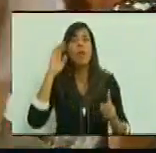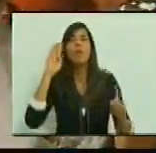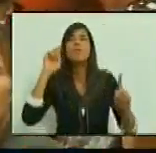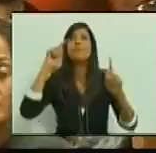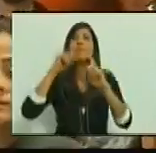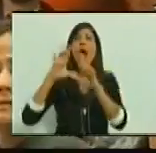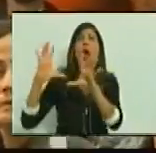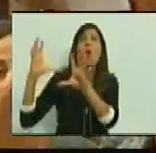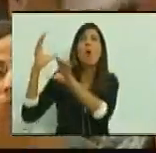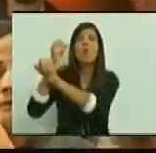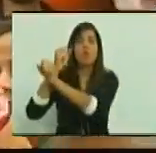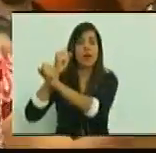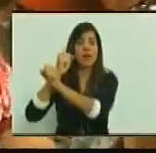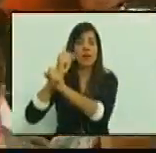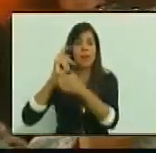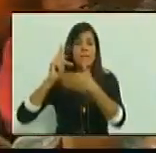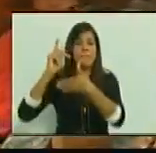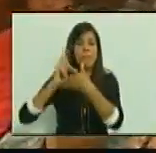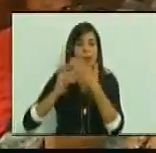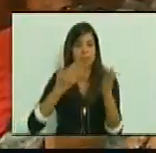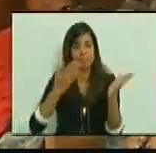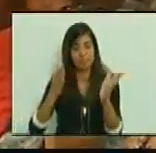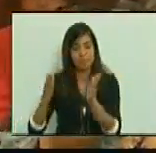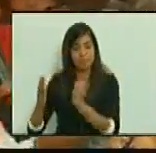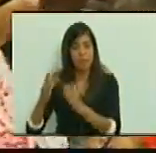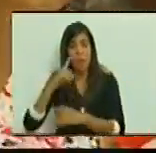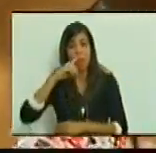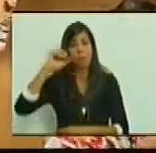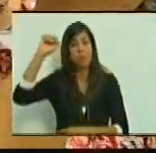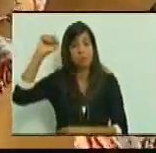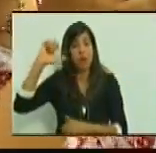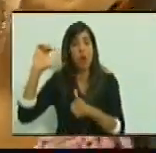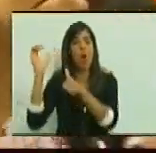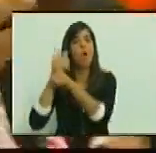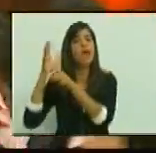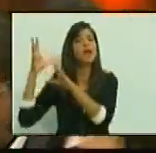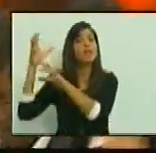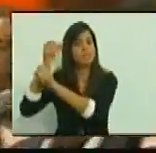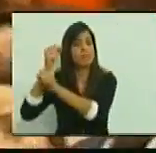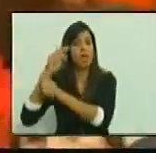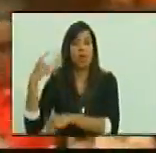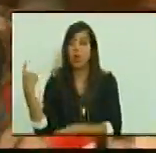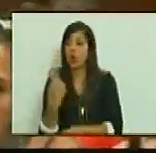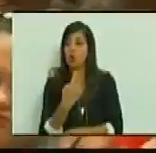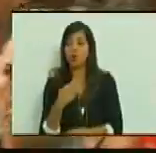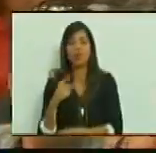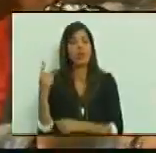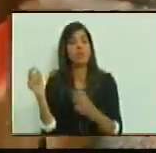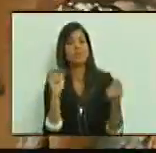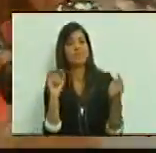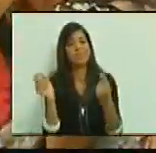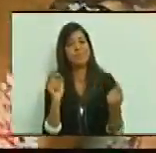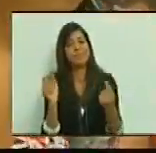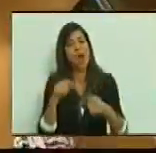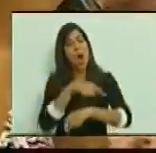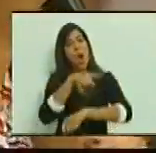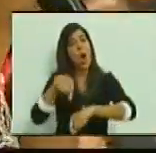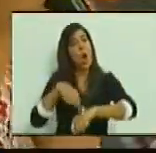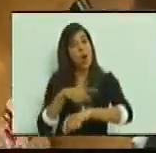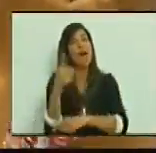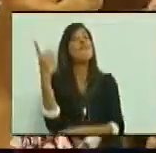confianza necesaria de lo que ha sido hasta ahora nuestro buen gobierno. Nosotros tenemos mucho que debatir todavía, mucho